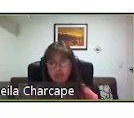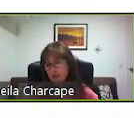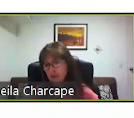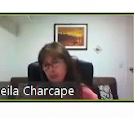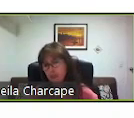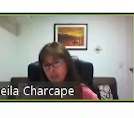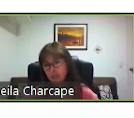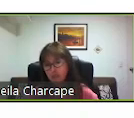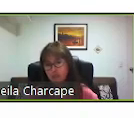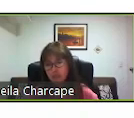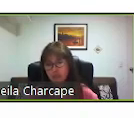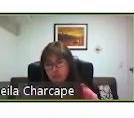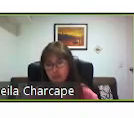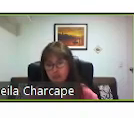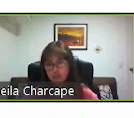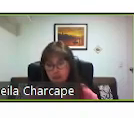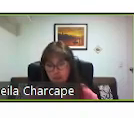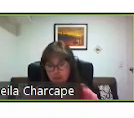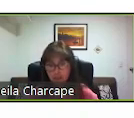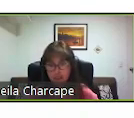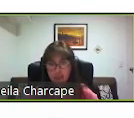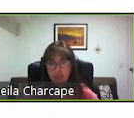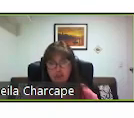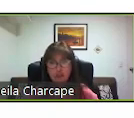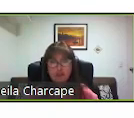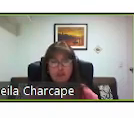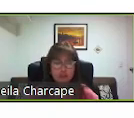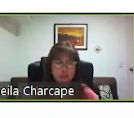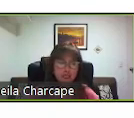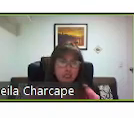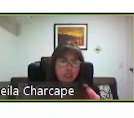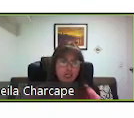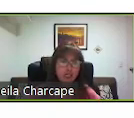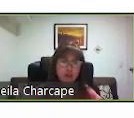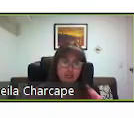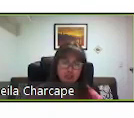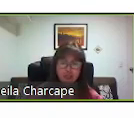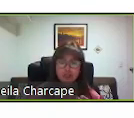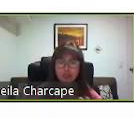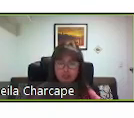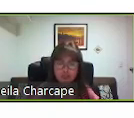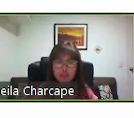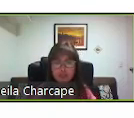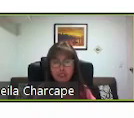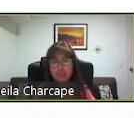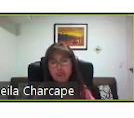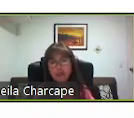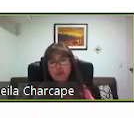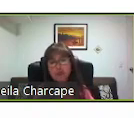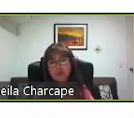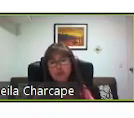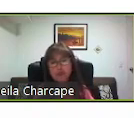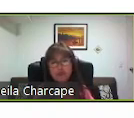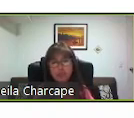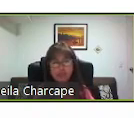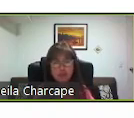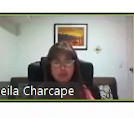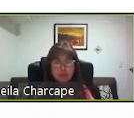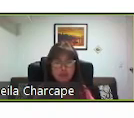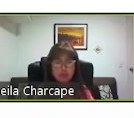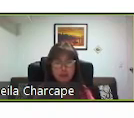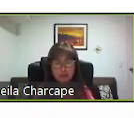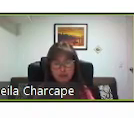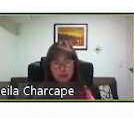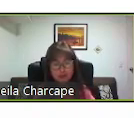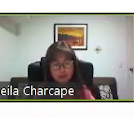normalmente ninguna mujer le daría muerte a su hijo recién nacido, ¿no? Entonces, habría que ver si es que ya tiene algún problema mental de